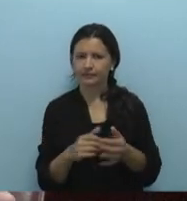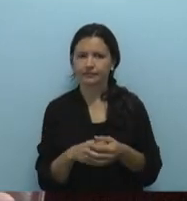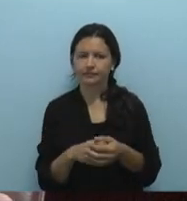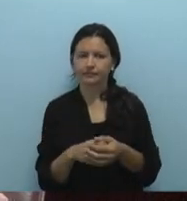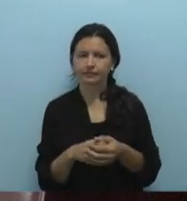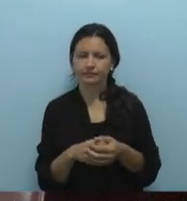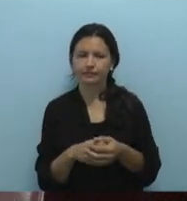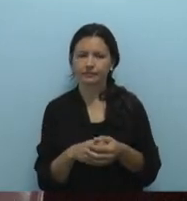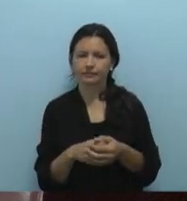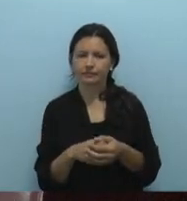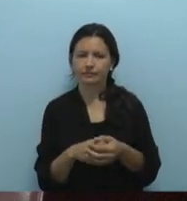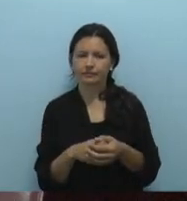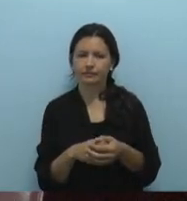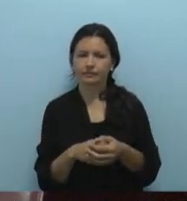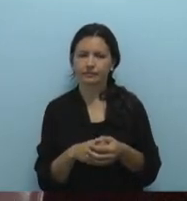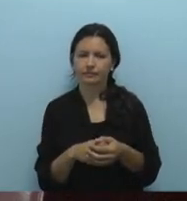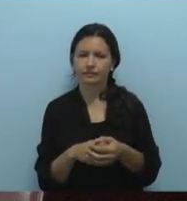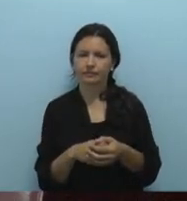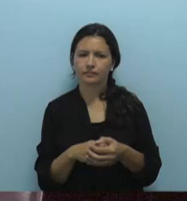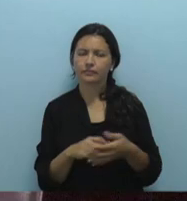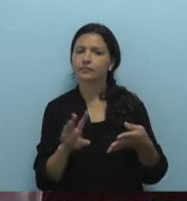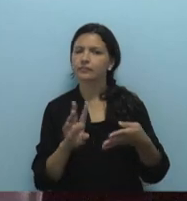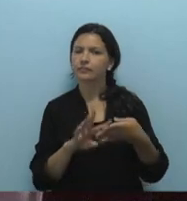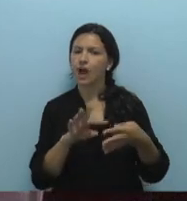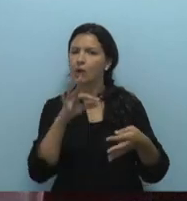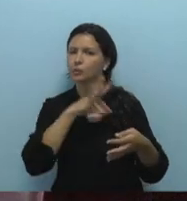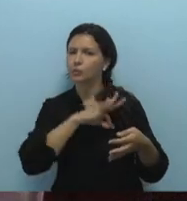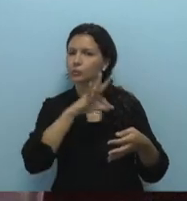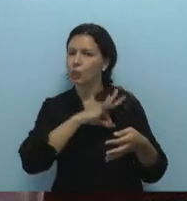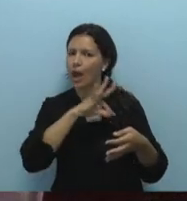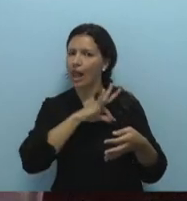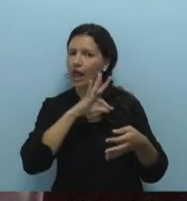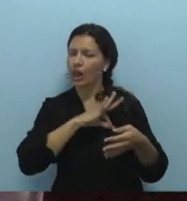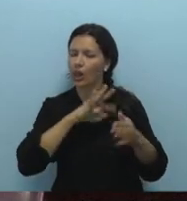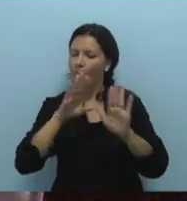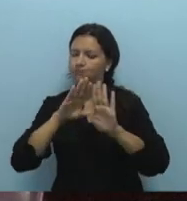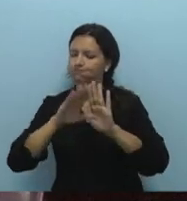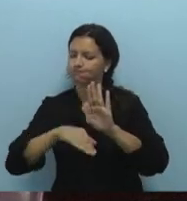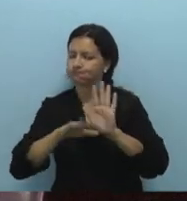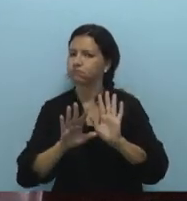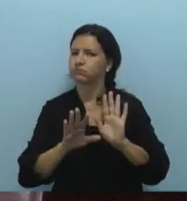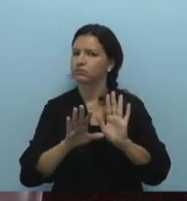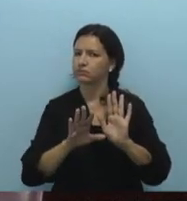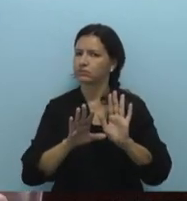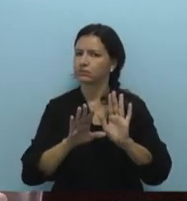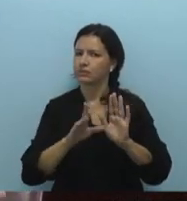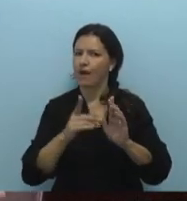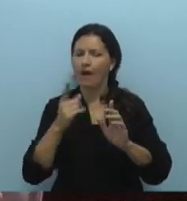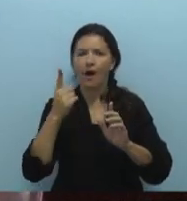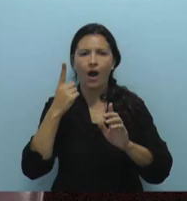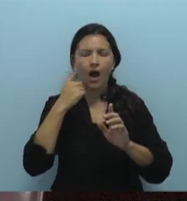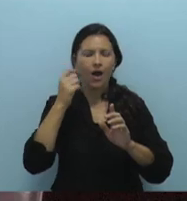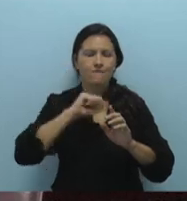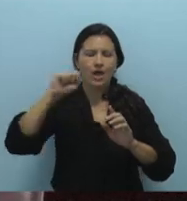de comedia en todo esto. El salario de los trabajadores, que está perdiendo por goleada contra la